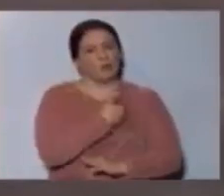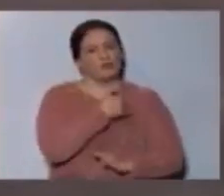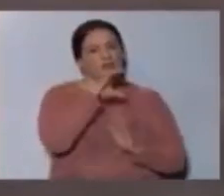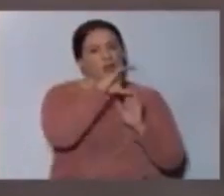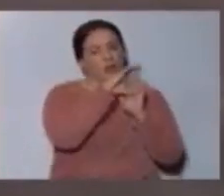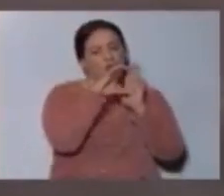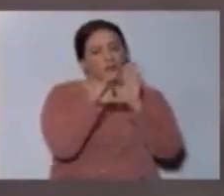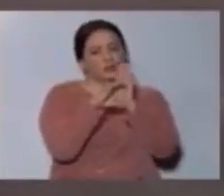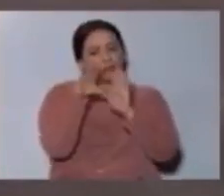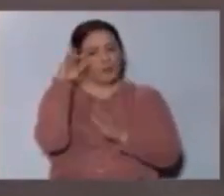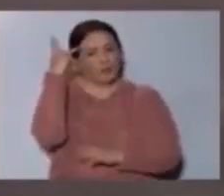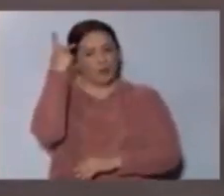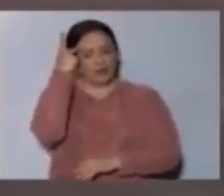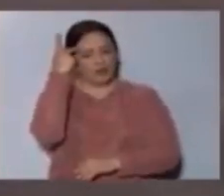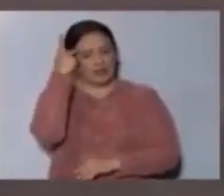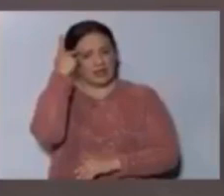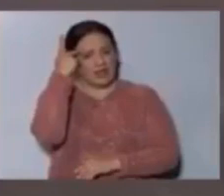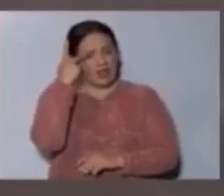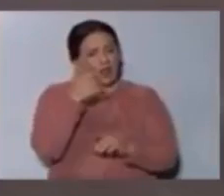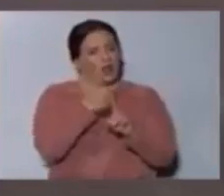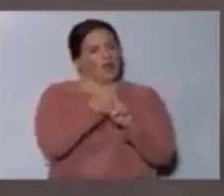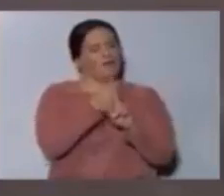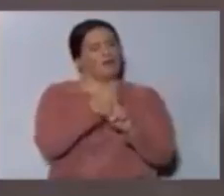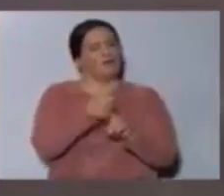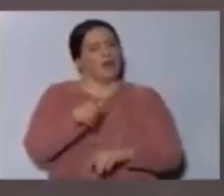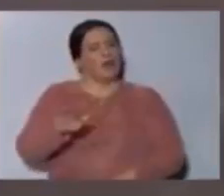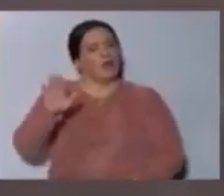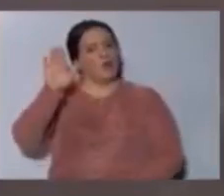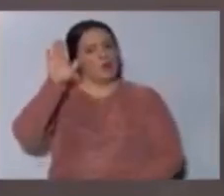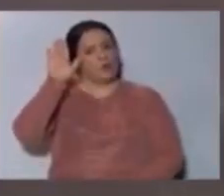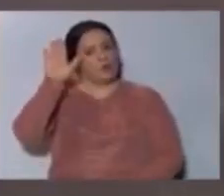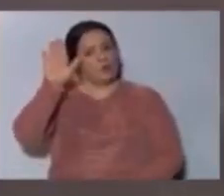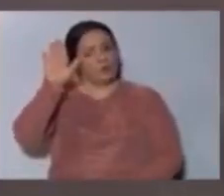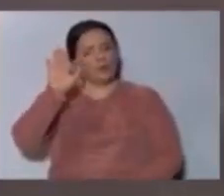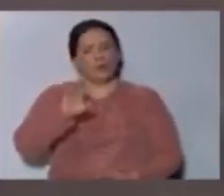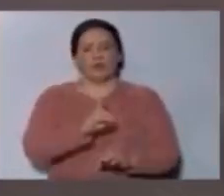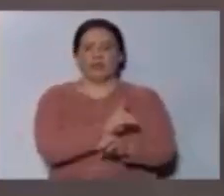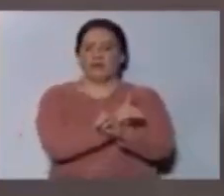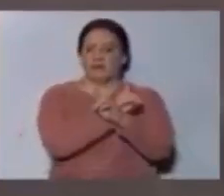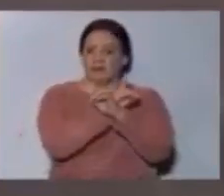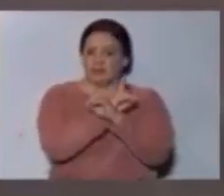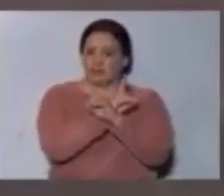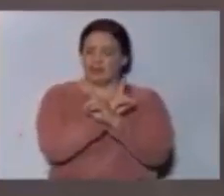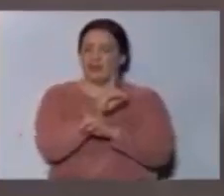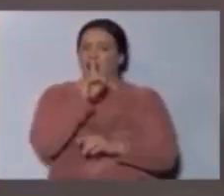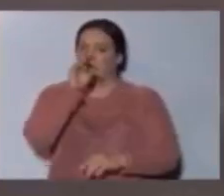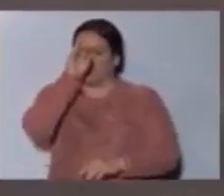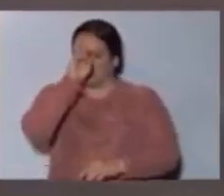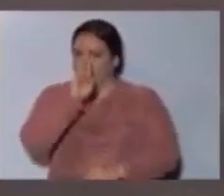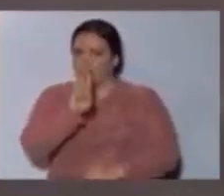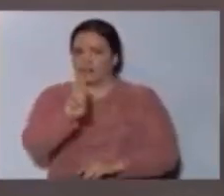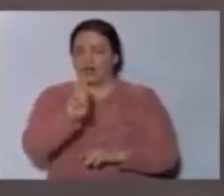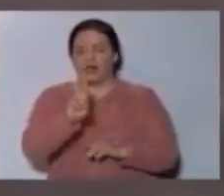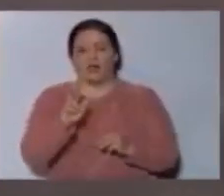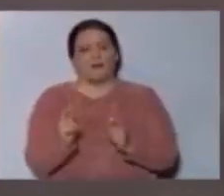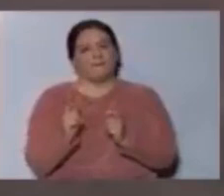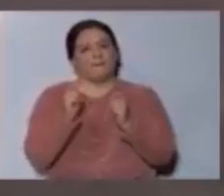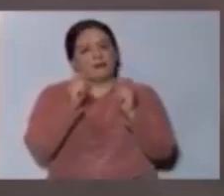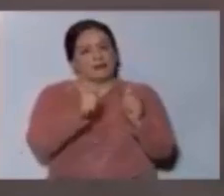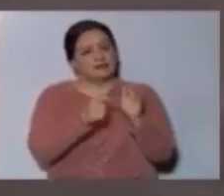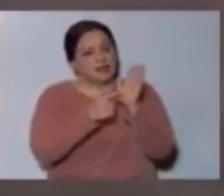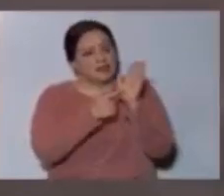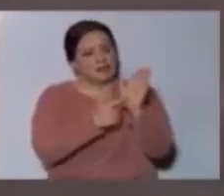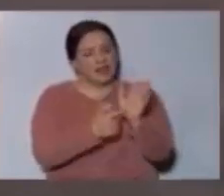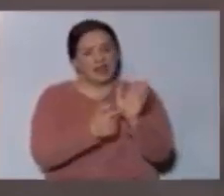Constitución Política, la misma que juró defender y respetar. Presentar a la Asamblea Legislativa